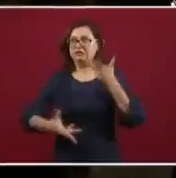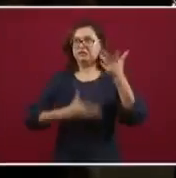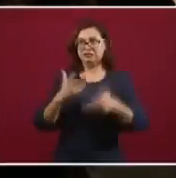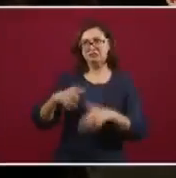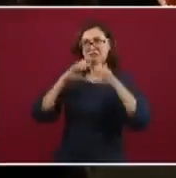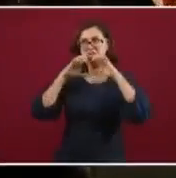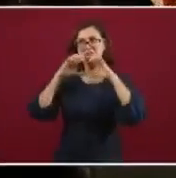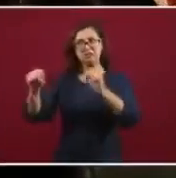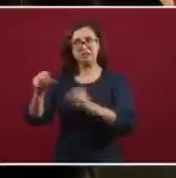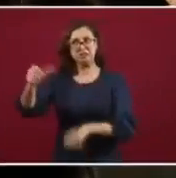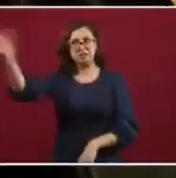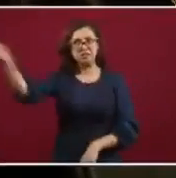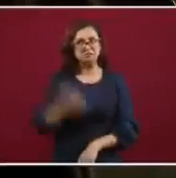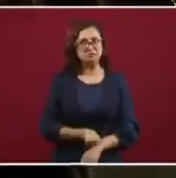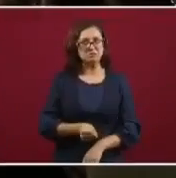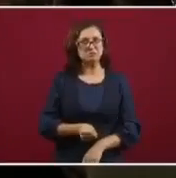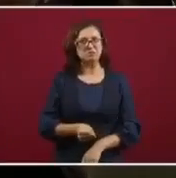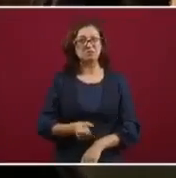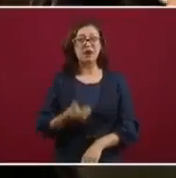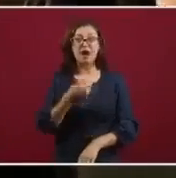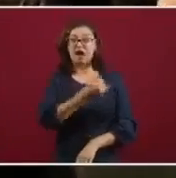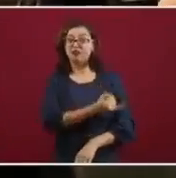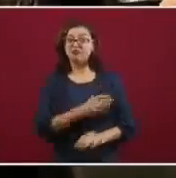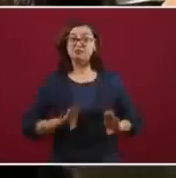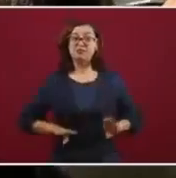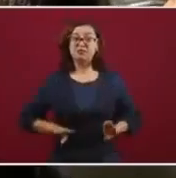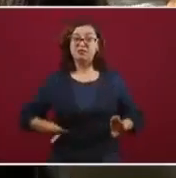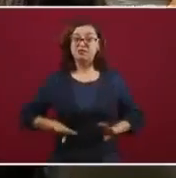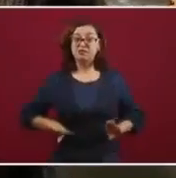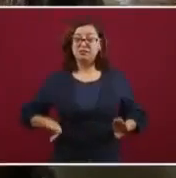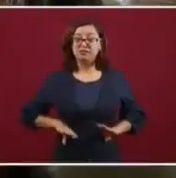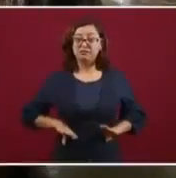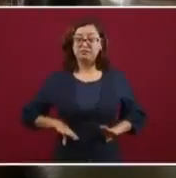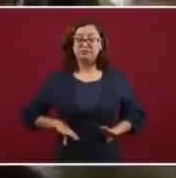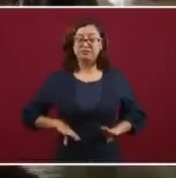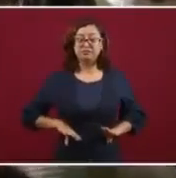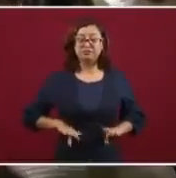reacción, ese es el conservadurismo. Y con la